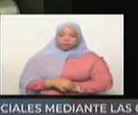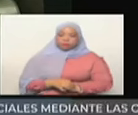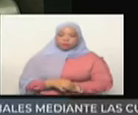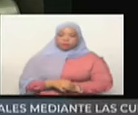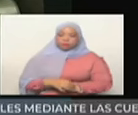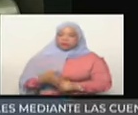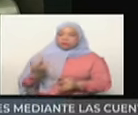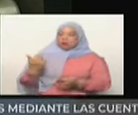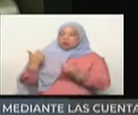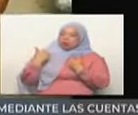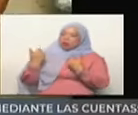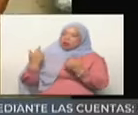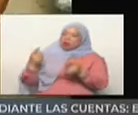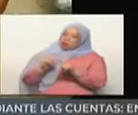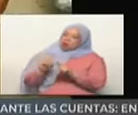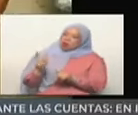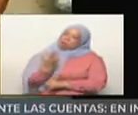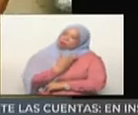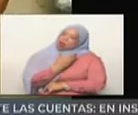hacerme un atentado a mí,